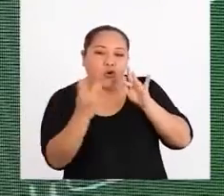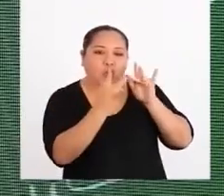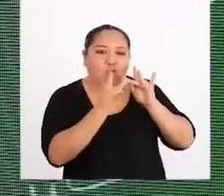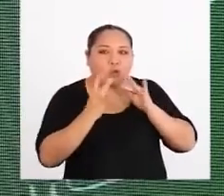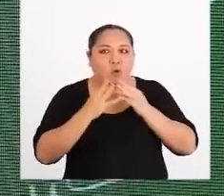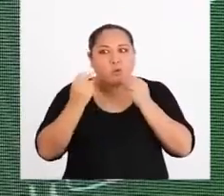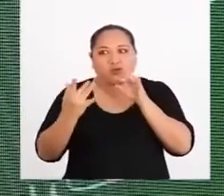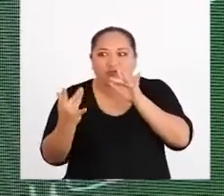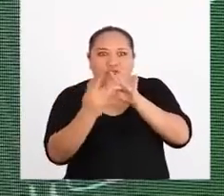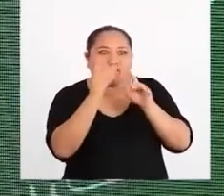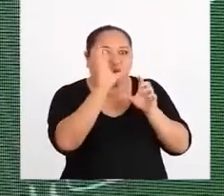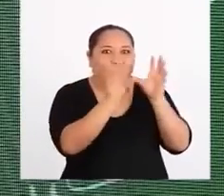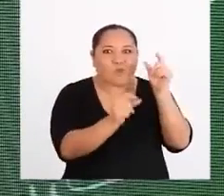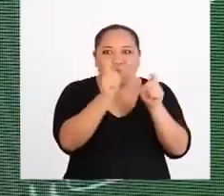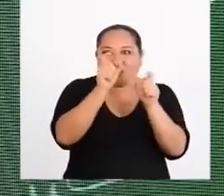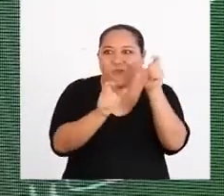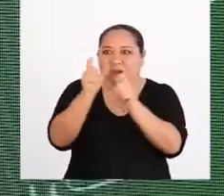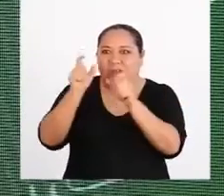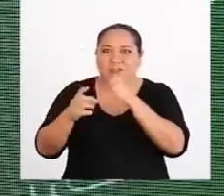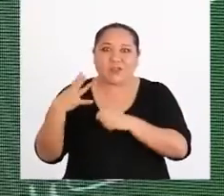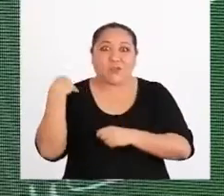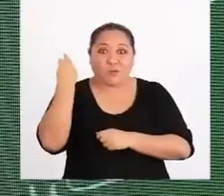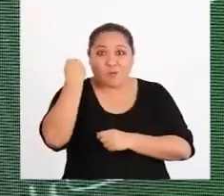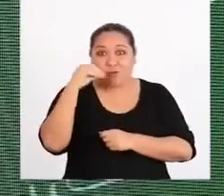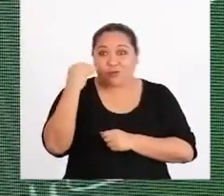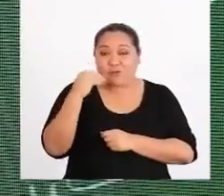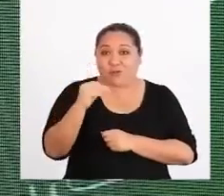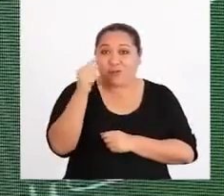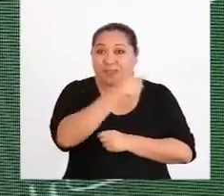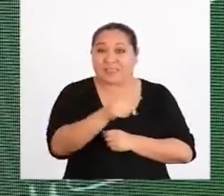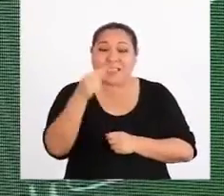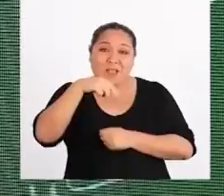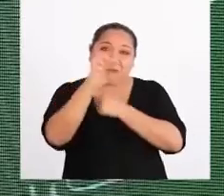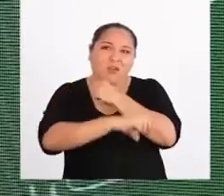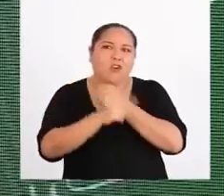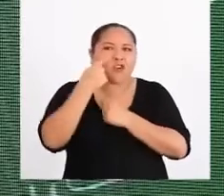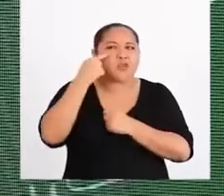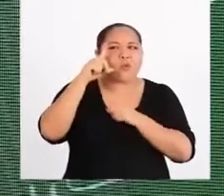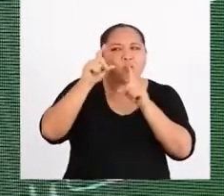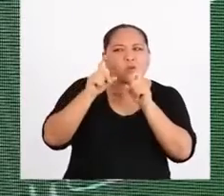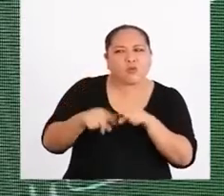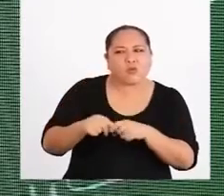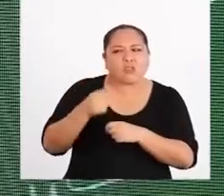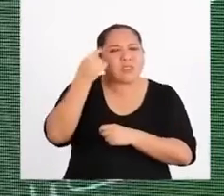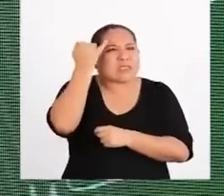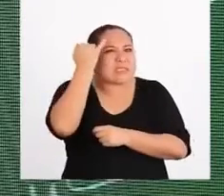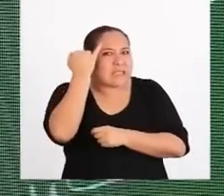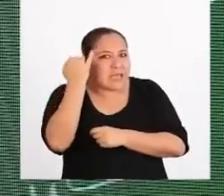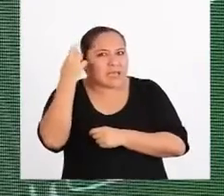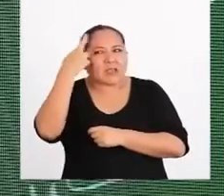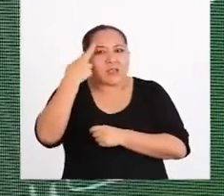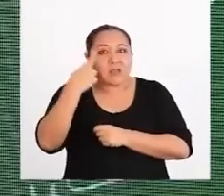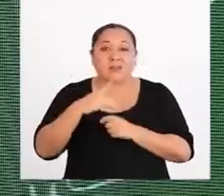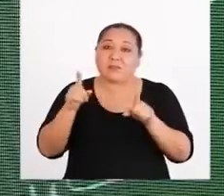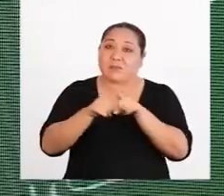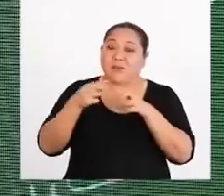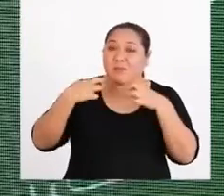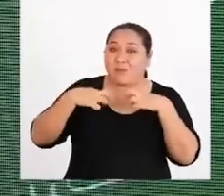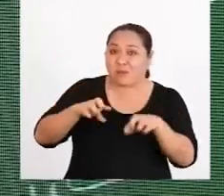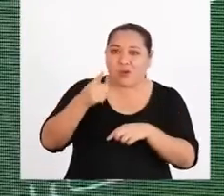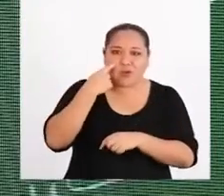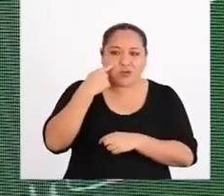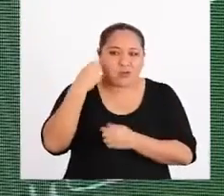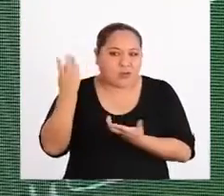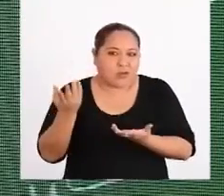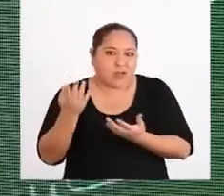conectar con muchas chicas y chicos de mi país, conocer sus preguntas, cuestionamientos y razonamientos. También me ha permitido conocer